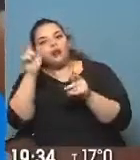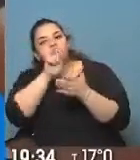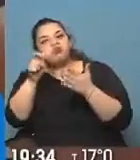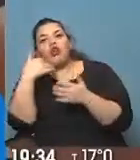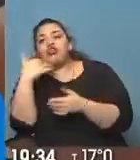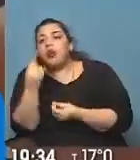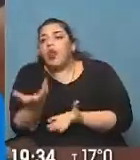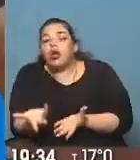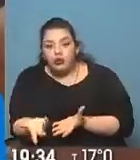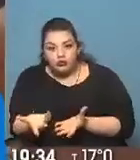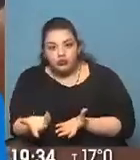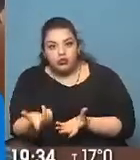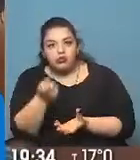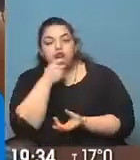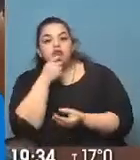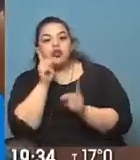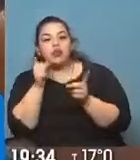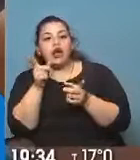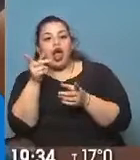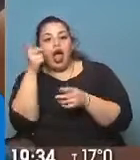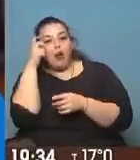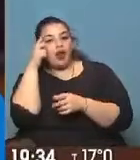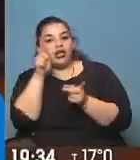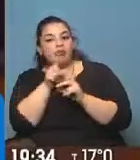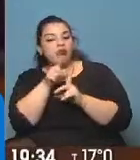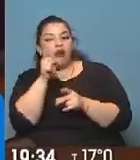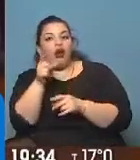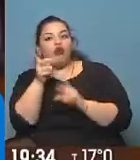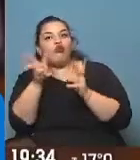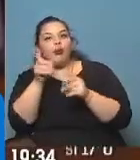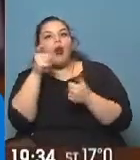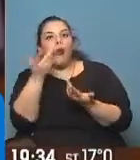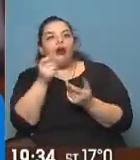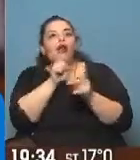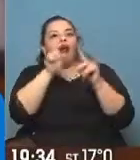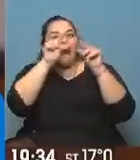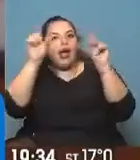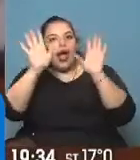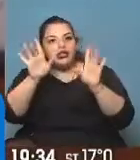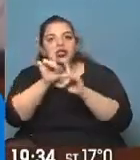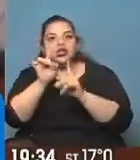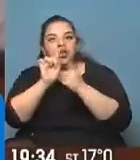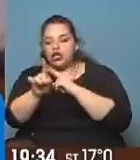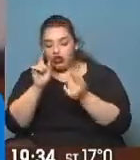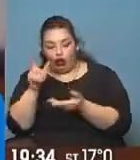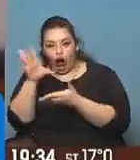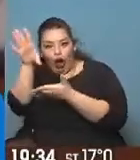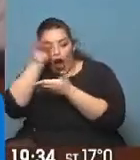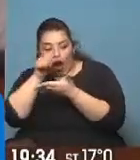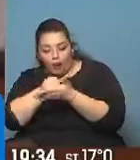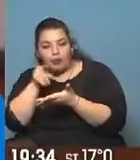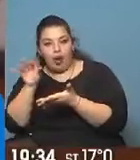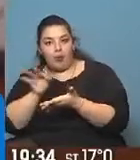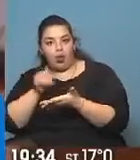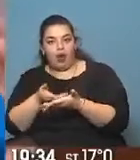sirven que en todo caso uno aprende mecánicamente a hacerlo para aprobar para ir a la matemática para la vida sí cuáles son los conocimientos que